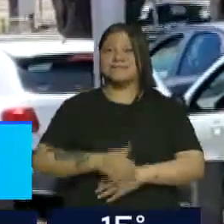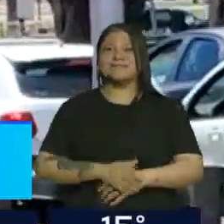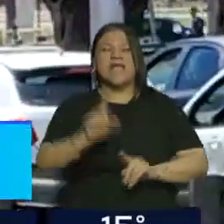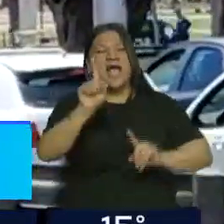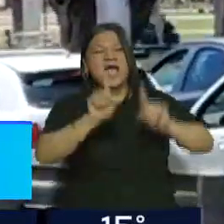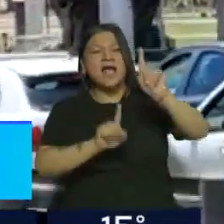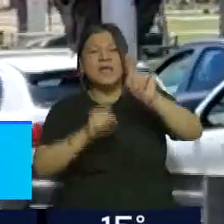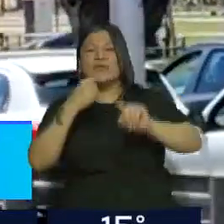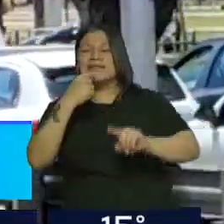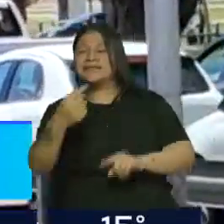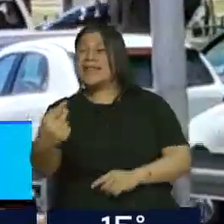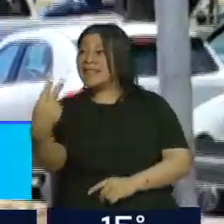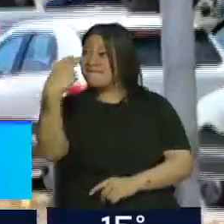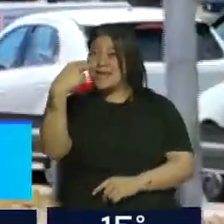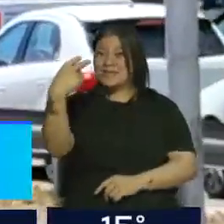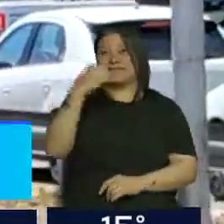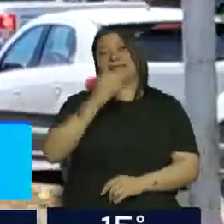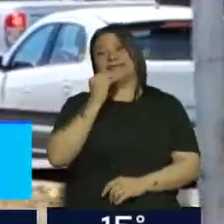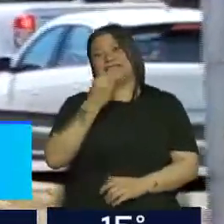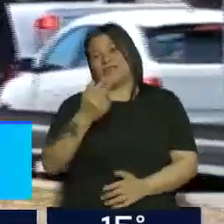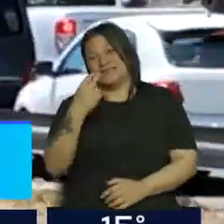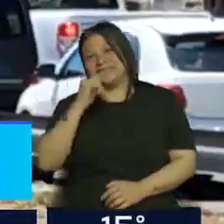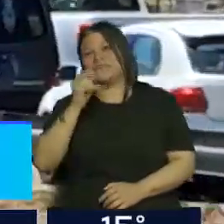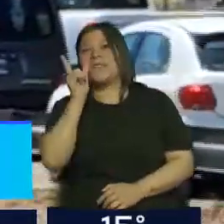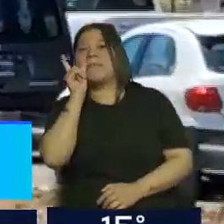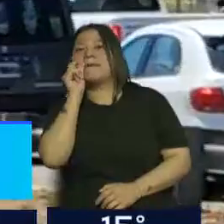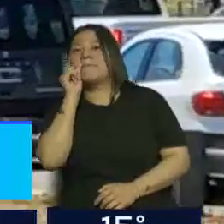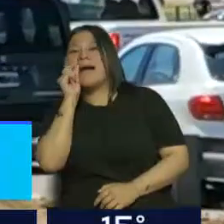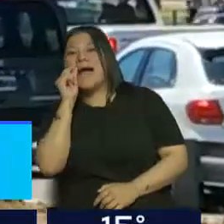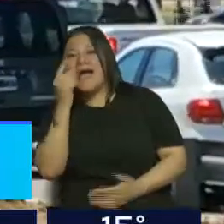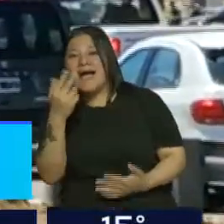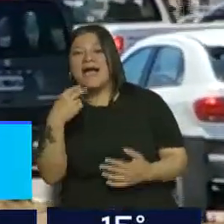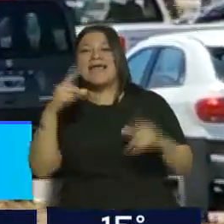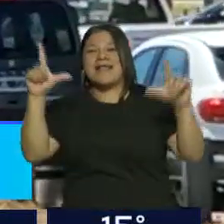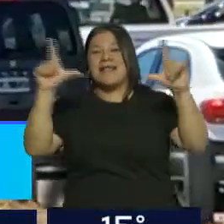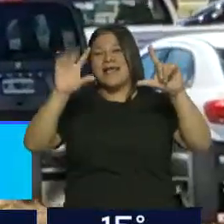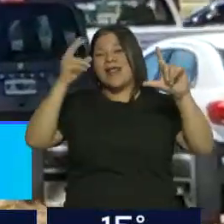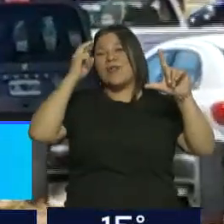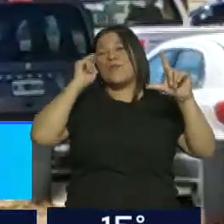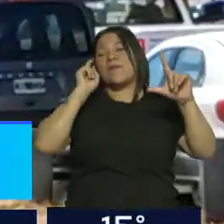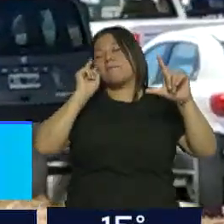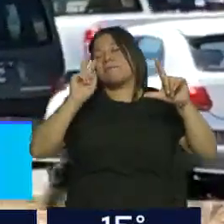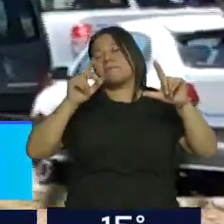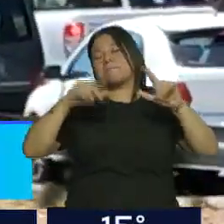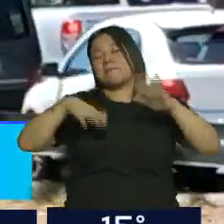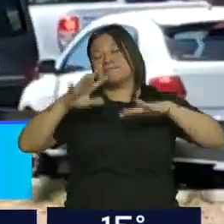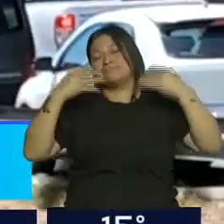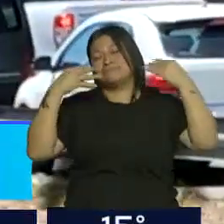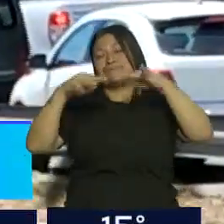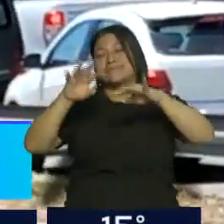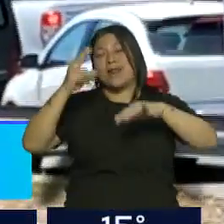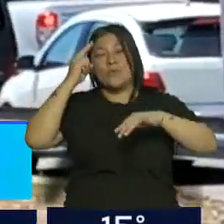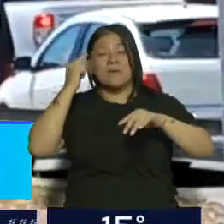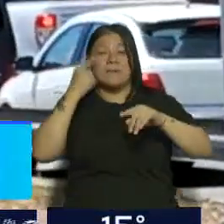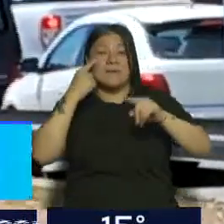Algunos que decían, te veo, me están viendo. Claro, lo está viendo el papá, el hijo, en la pantalla más vista del interior del país, en Canal 9, en vivo y en